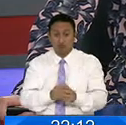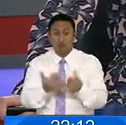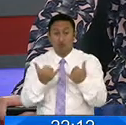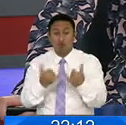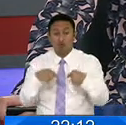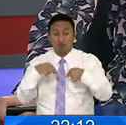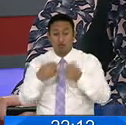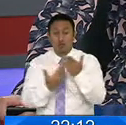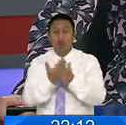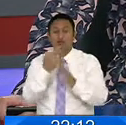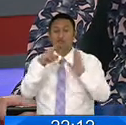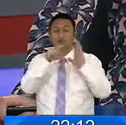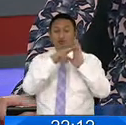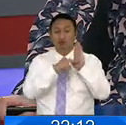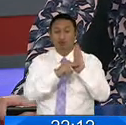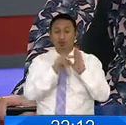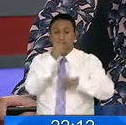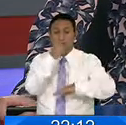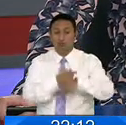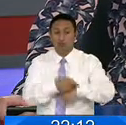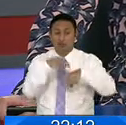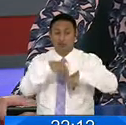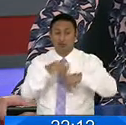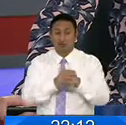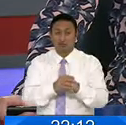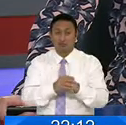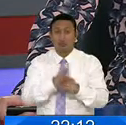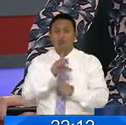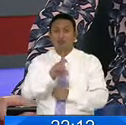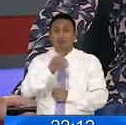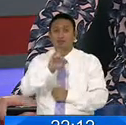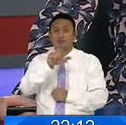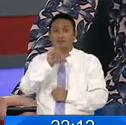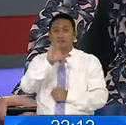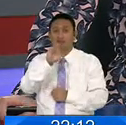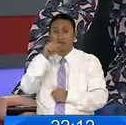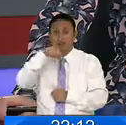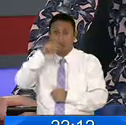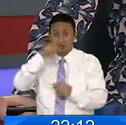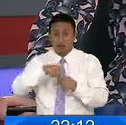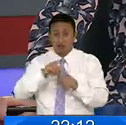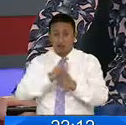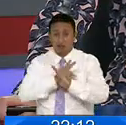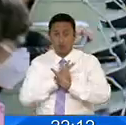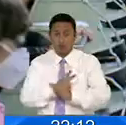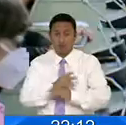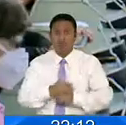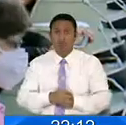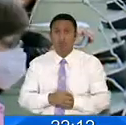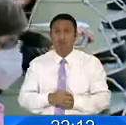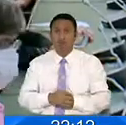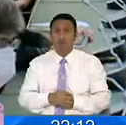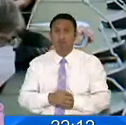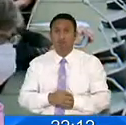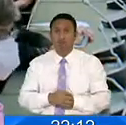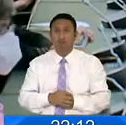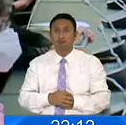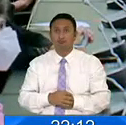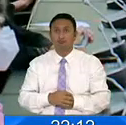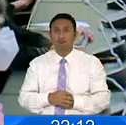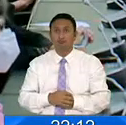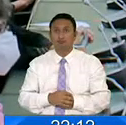nuevas disposiciones para evitar la presencia de la variante Delta en el país. Instituciones como el